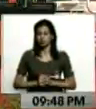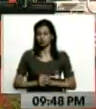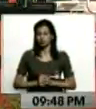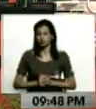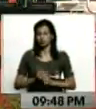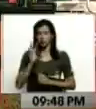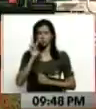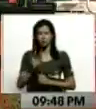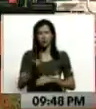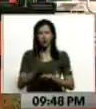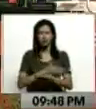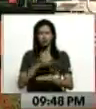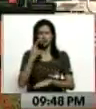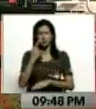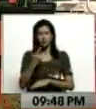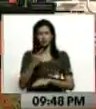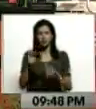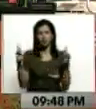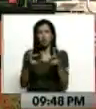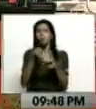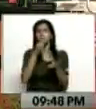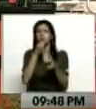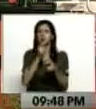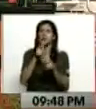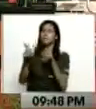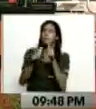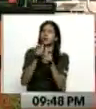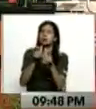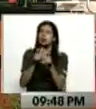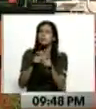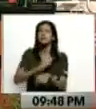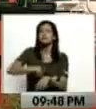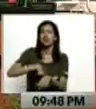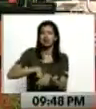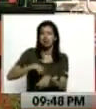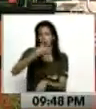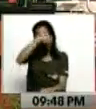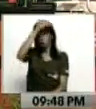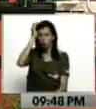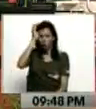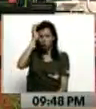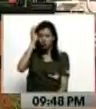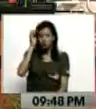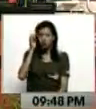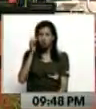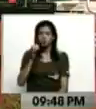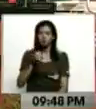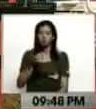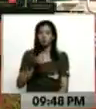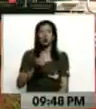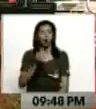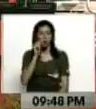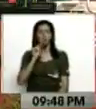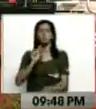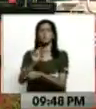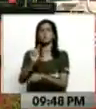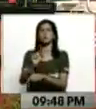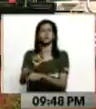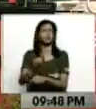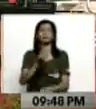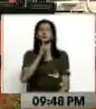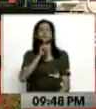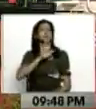variantes en estos días uno vi una una rueda de prensa que le estaban haciendo al Señor Trump como que corrió